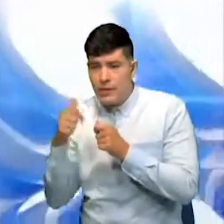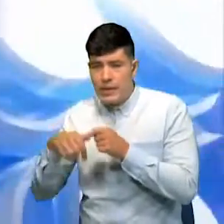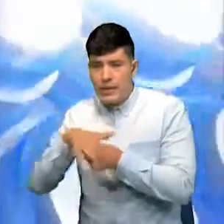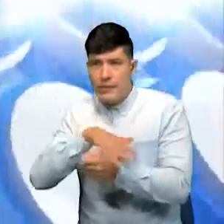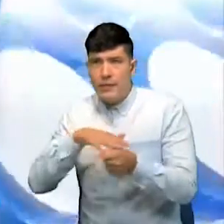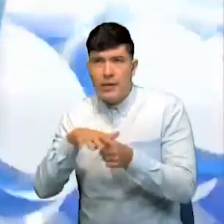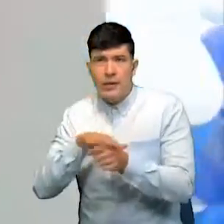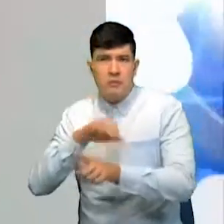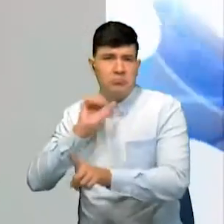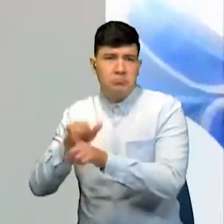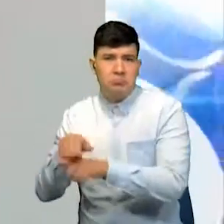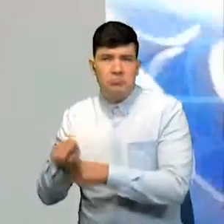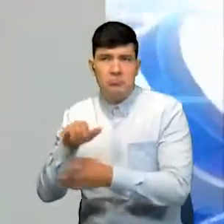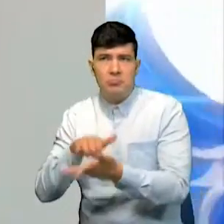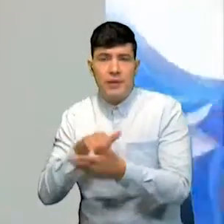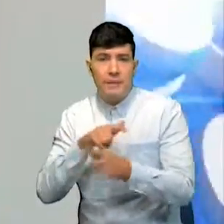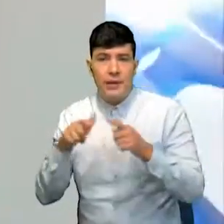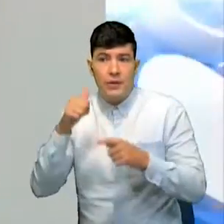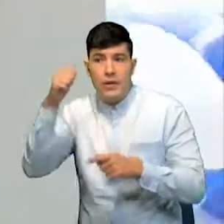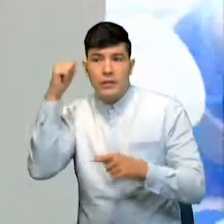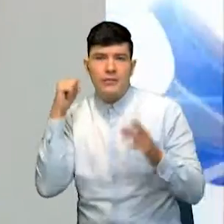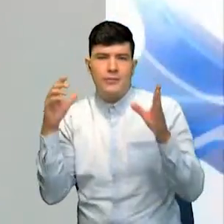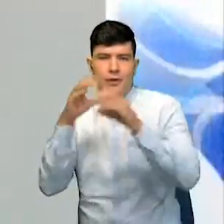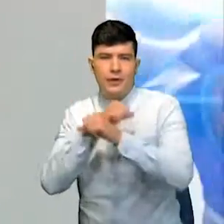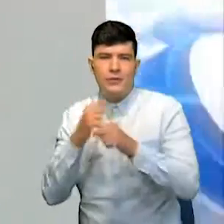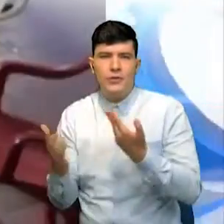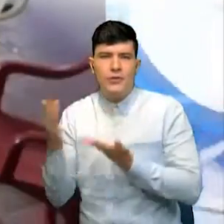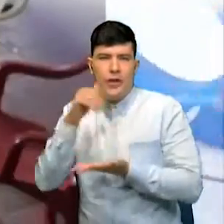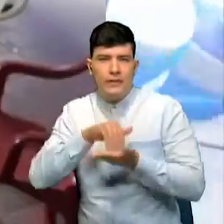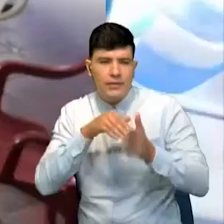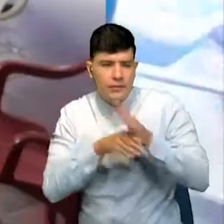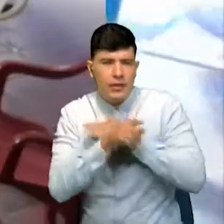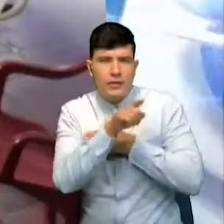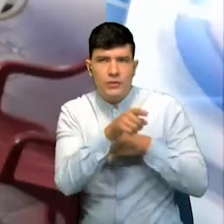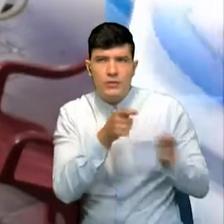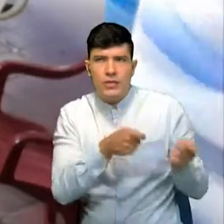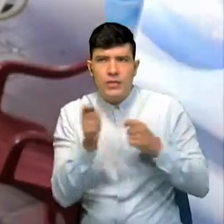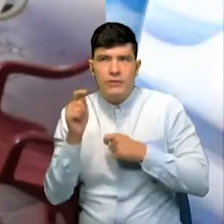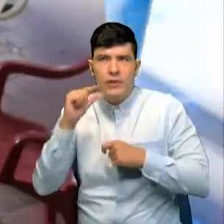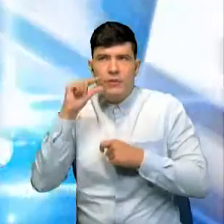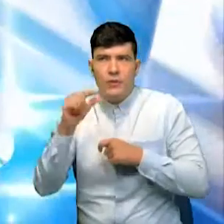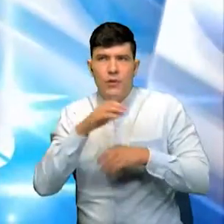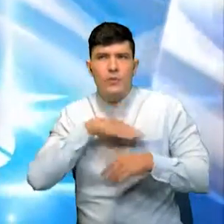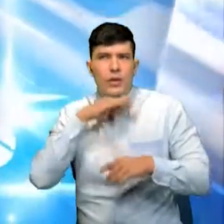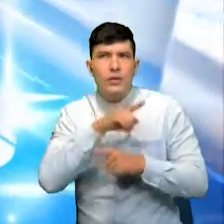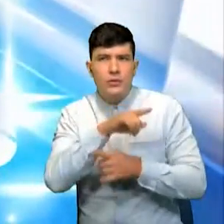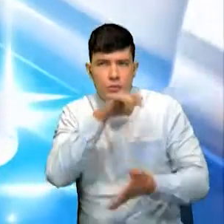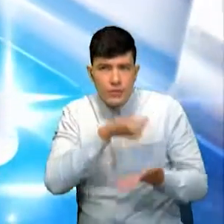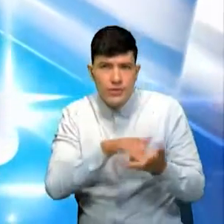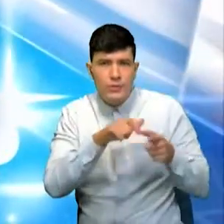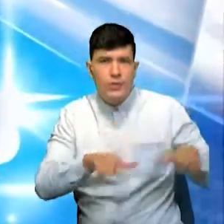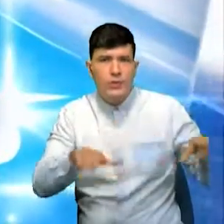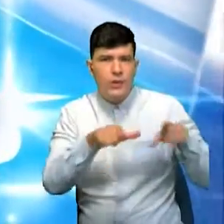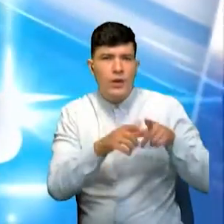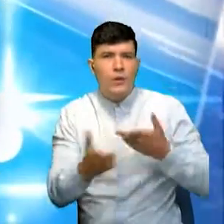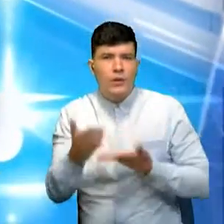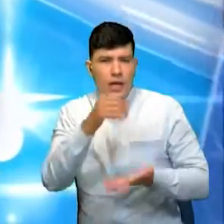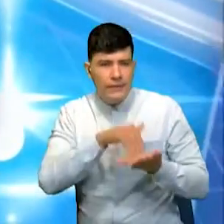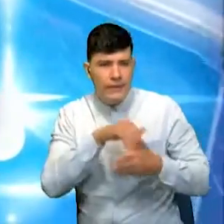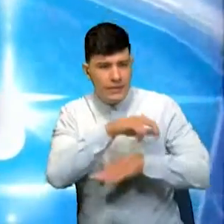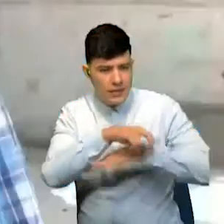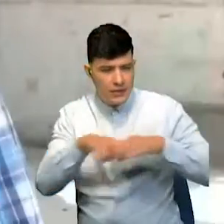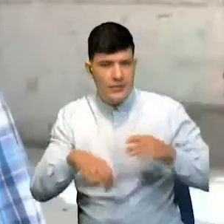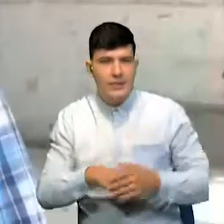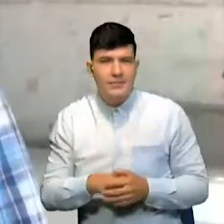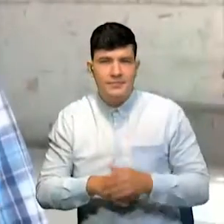fueron ignorados y anoche los amigos de lo ajeno regresaron para llevarse lo poco que había quedado en ese mismo lugar pude constatar